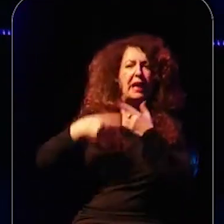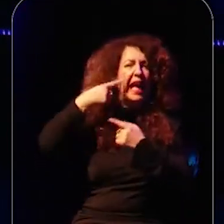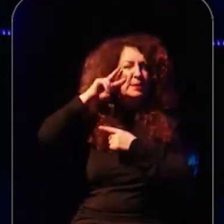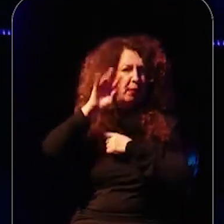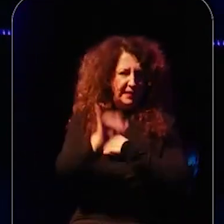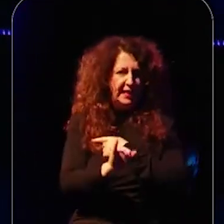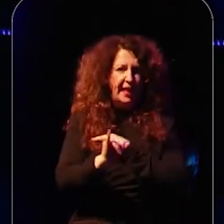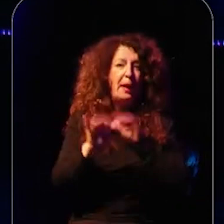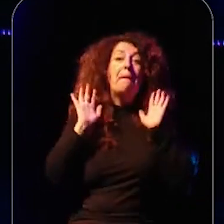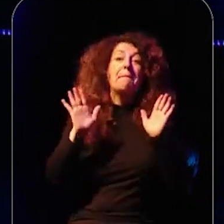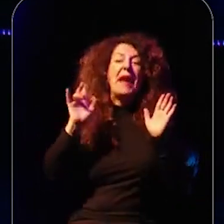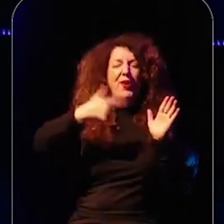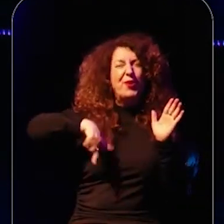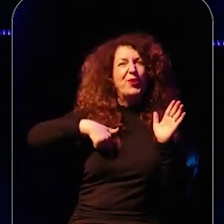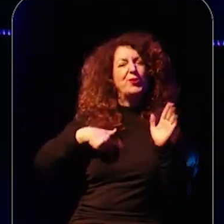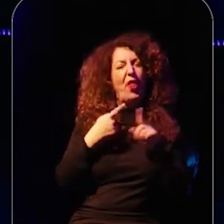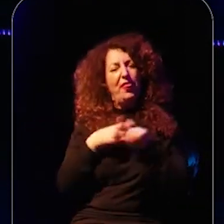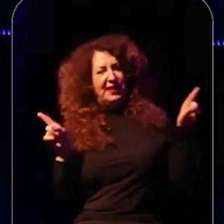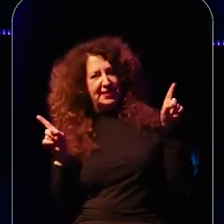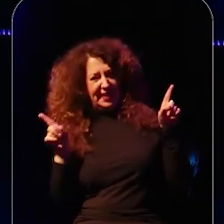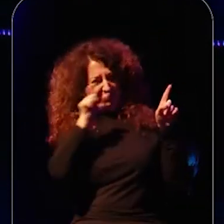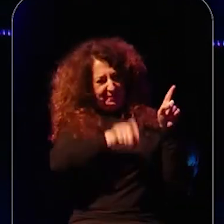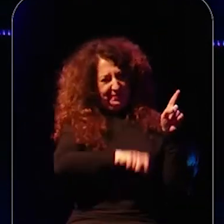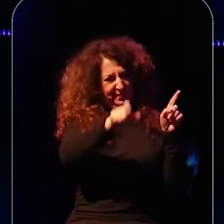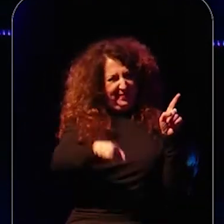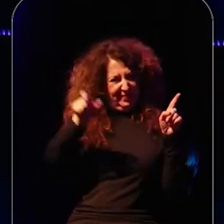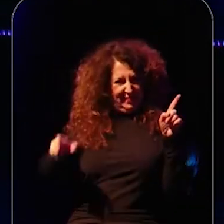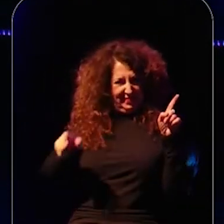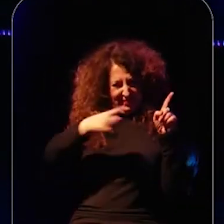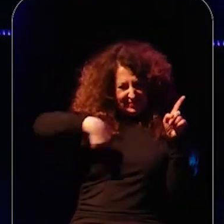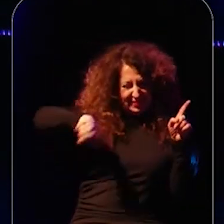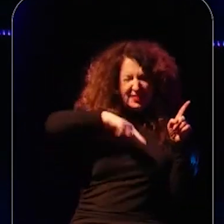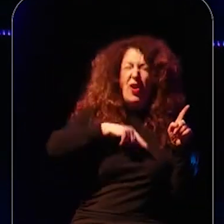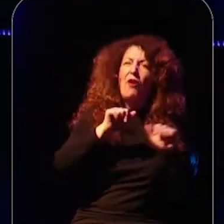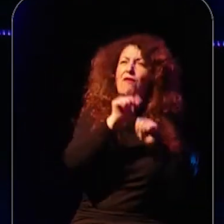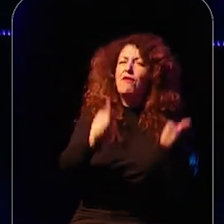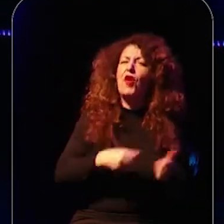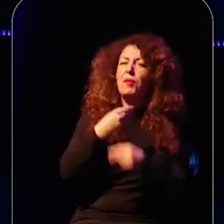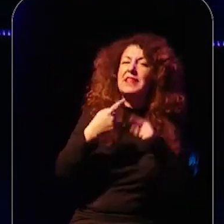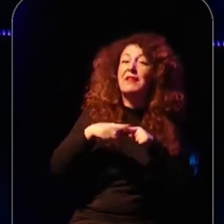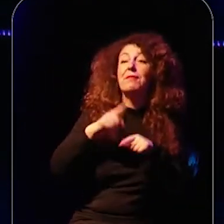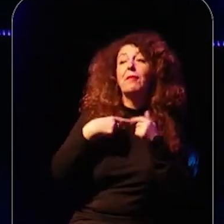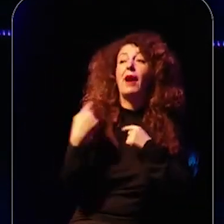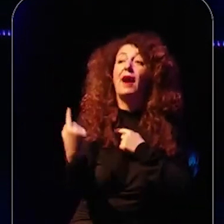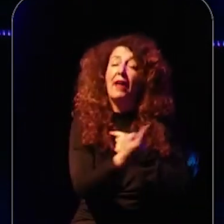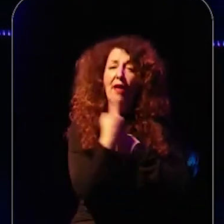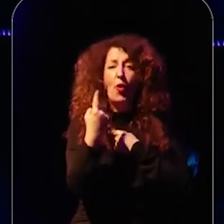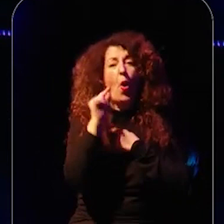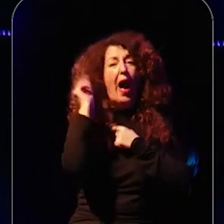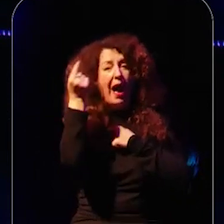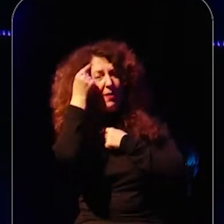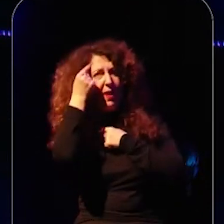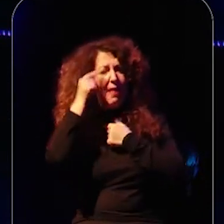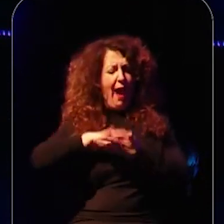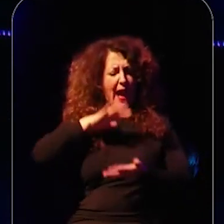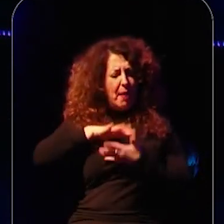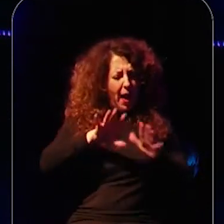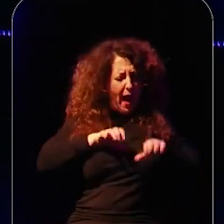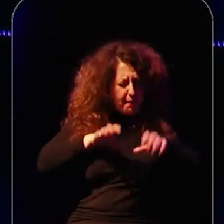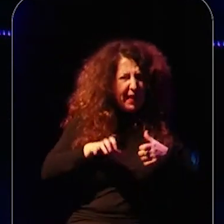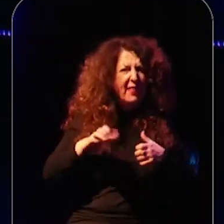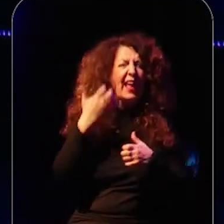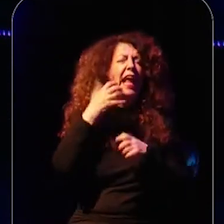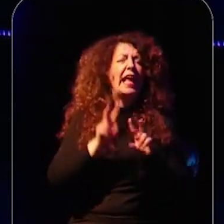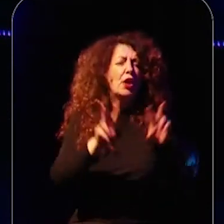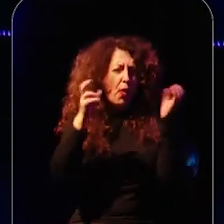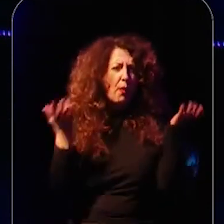pero lo que nos distingue a unos de otros y lo que distingue la manera de hacer las cosas al final son las habilidades, la capacidad de aprender, la capacidad de innovar,